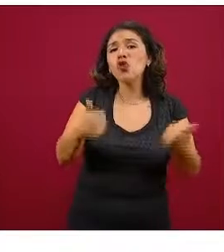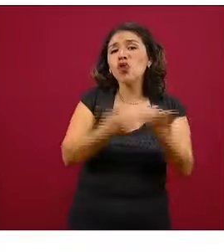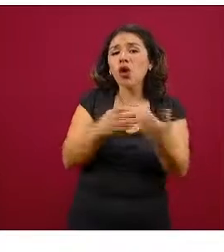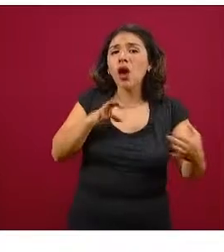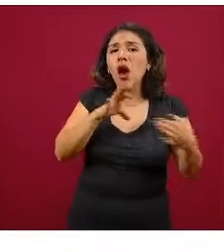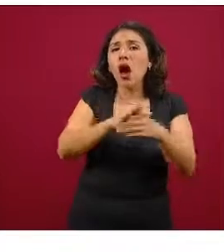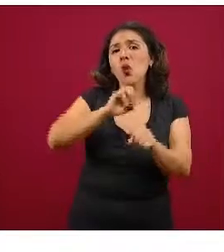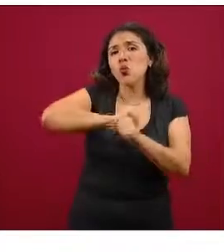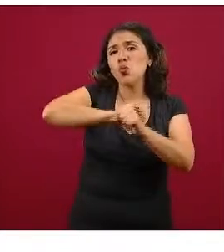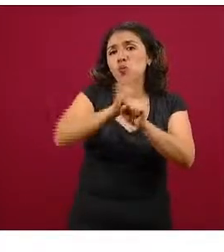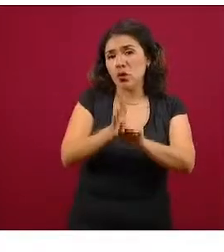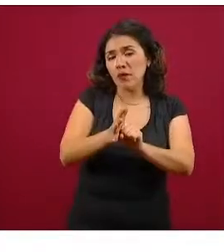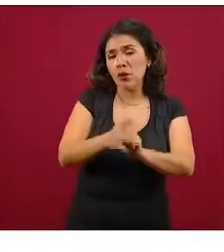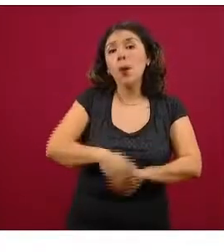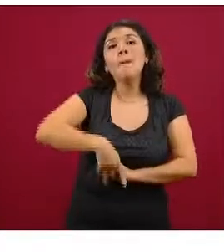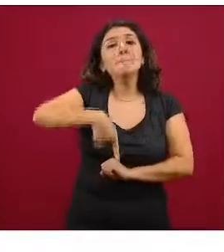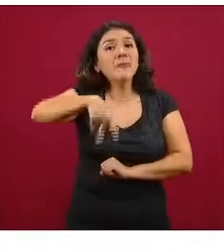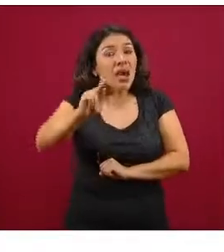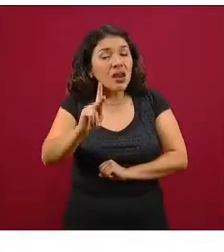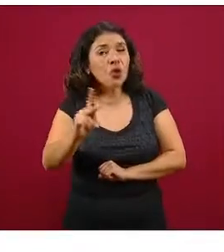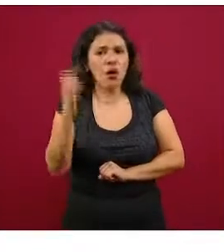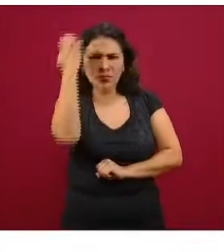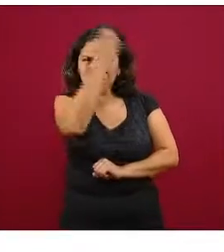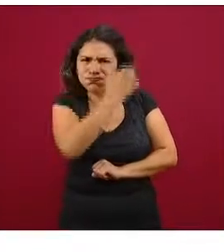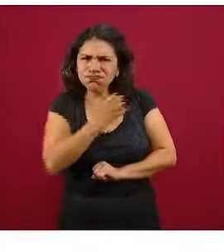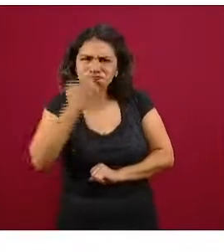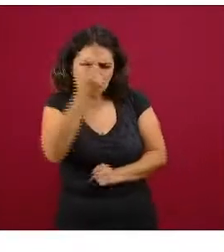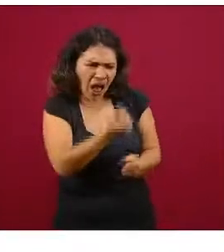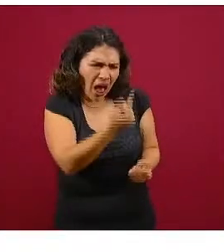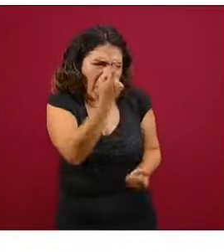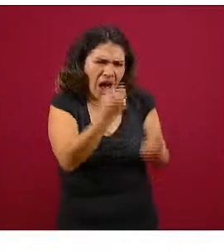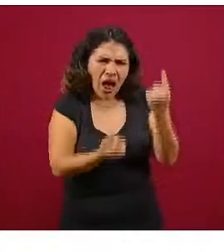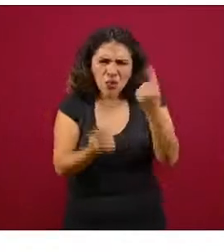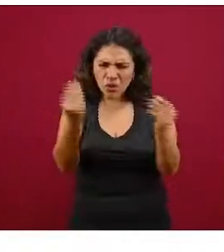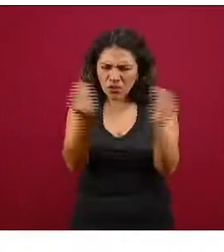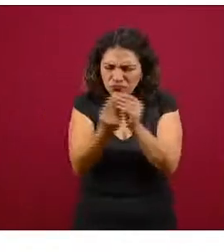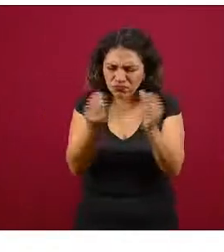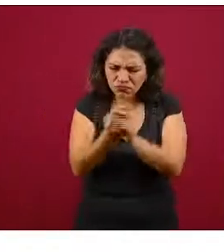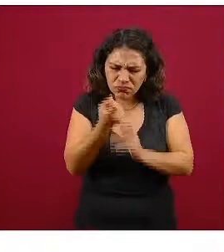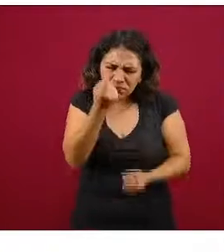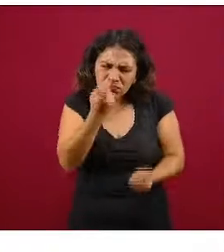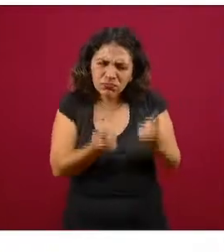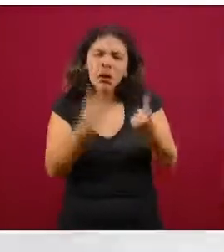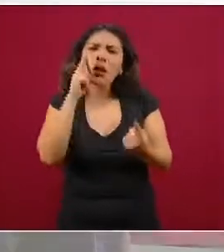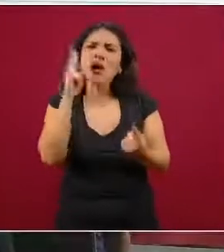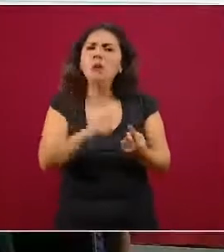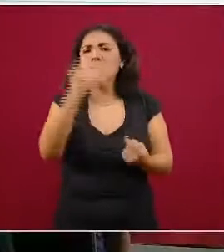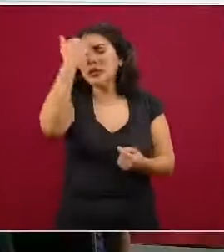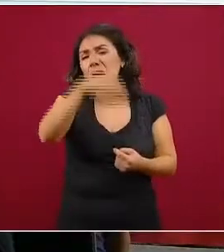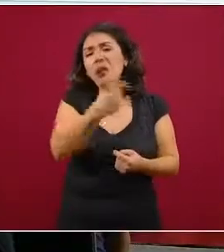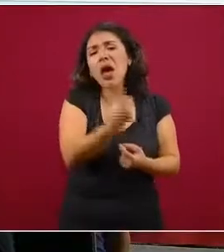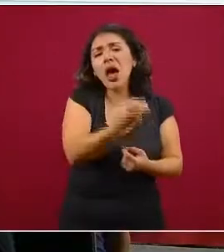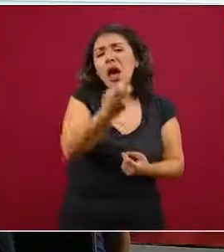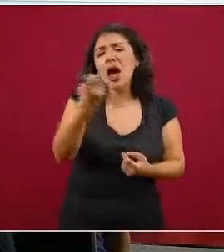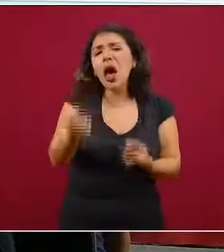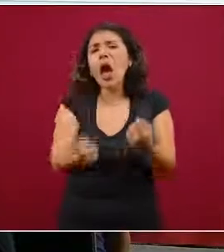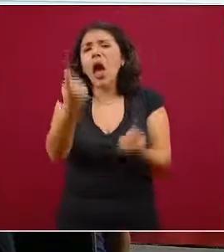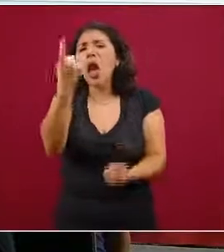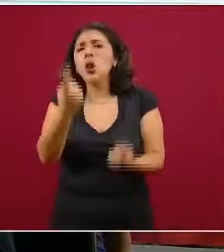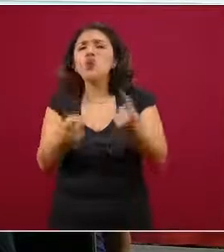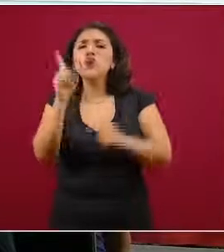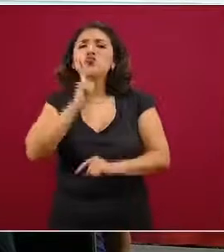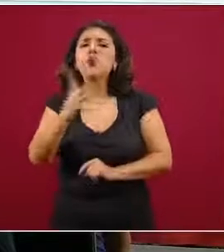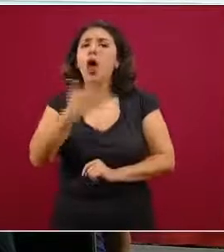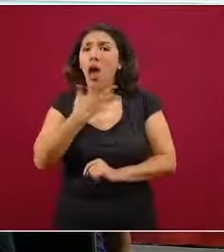Sin embargo, por el análisis de algunos de estos casos, sabemos que eran mujeres con la